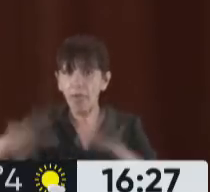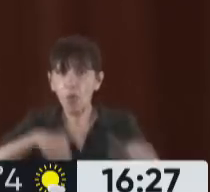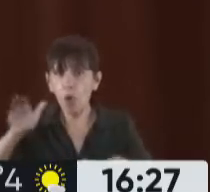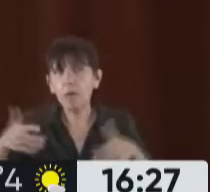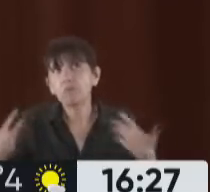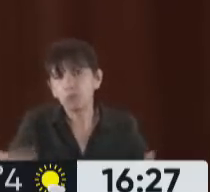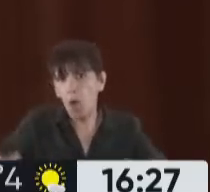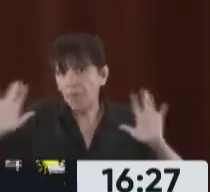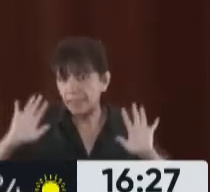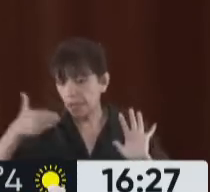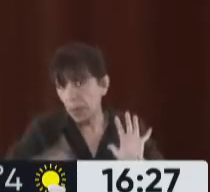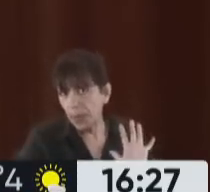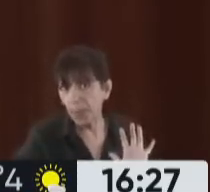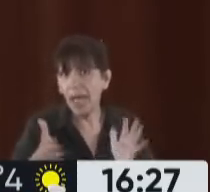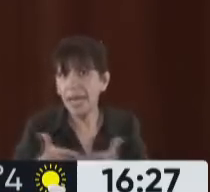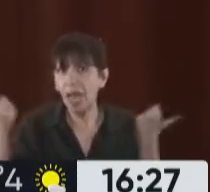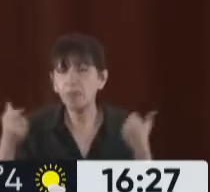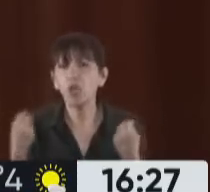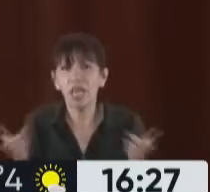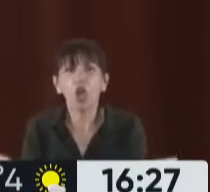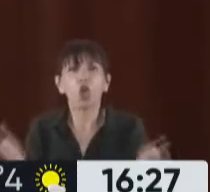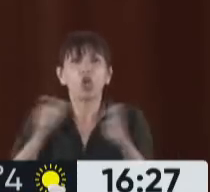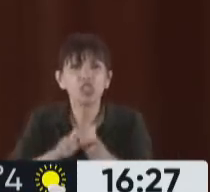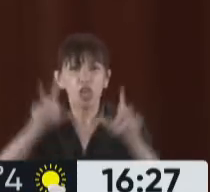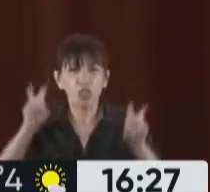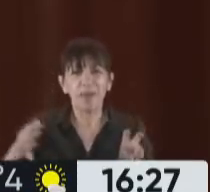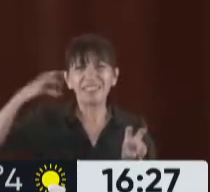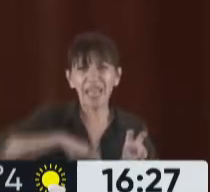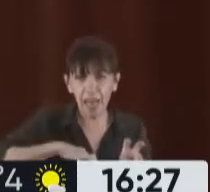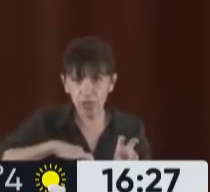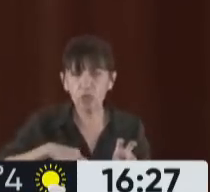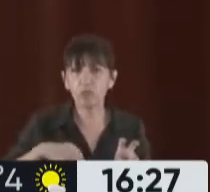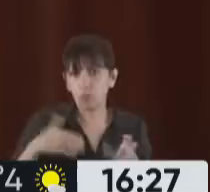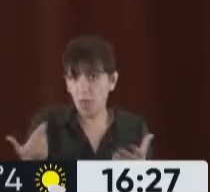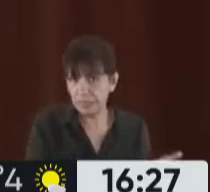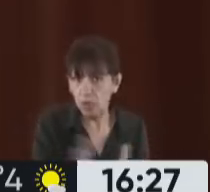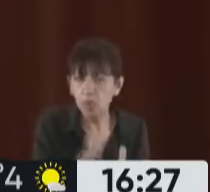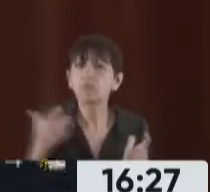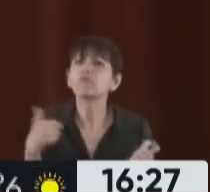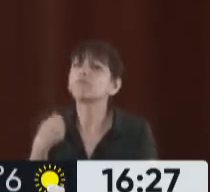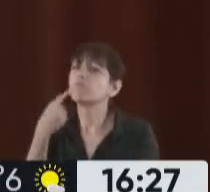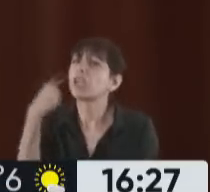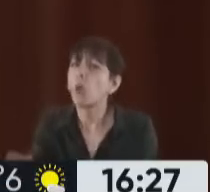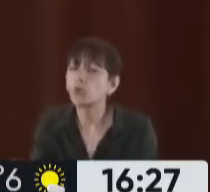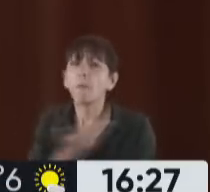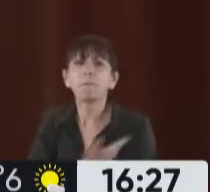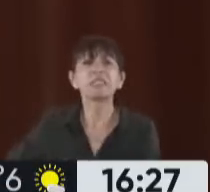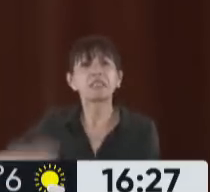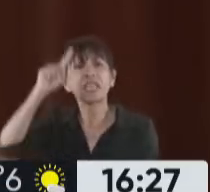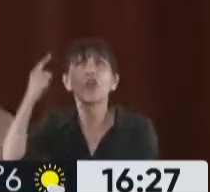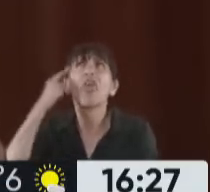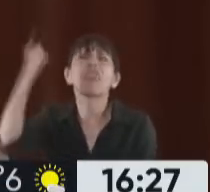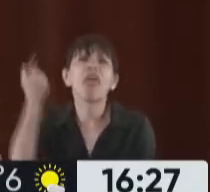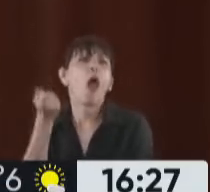quizás prontamente, el Consejo de Salario. Lo que quiero preguntar es, ¿cuáles son las ideas que tiene el presidente respecto a lo